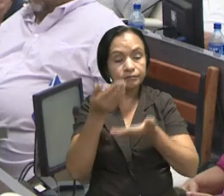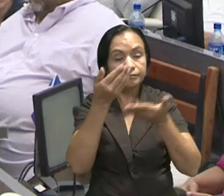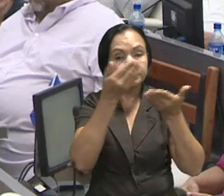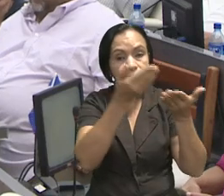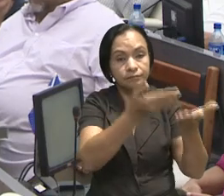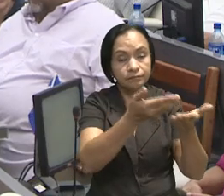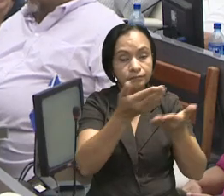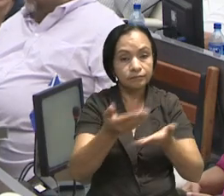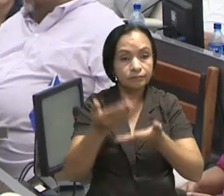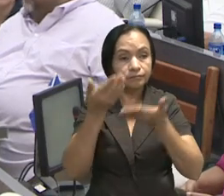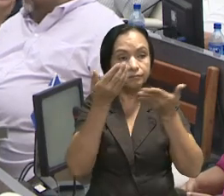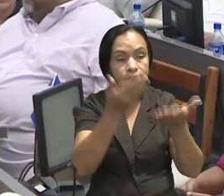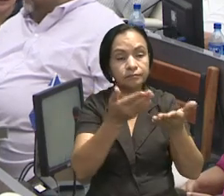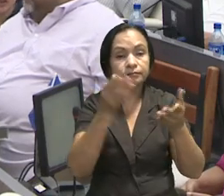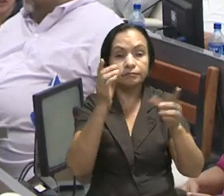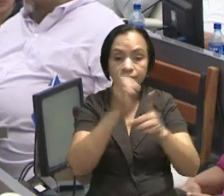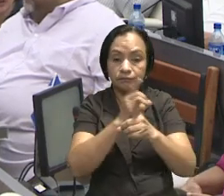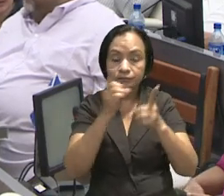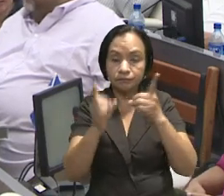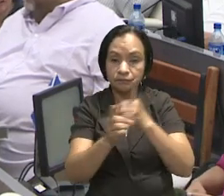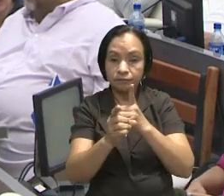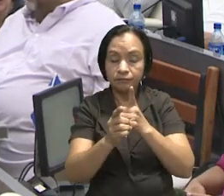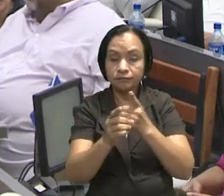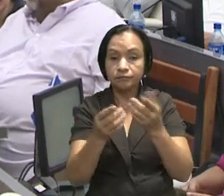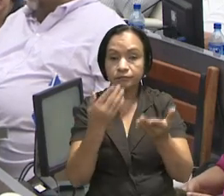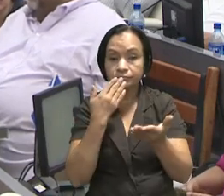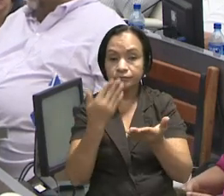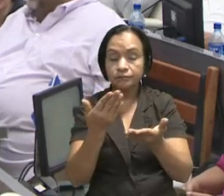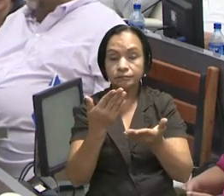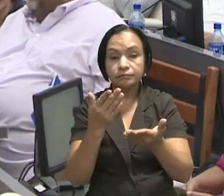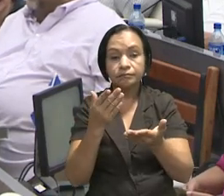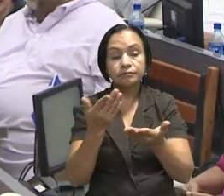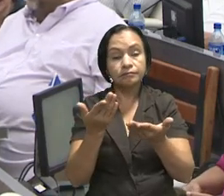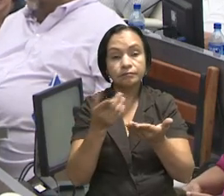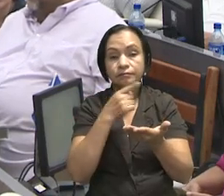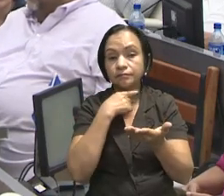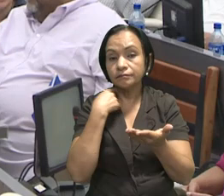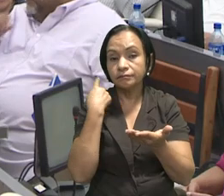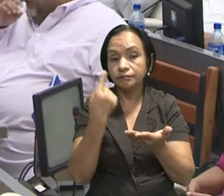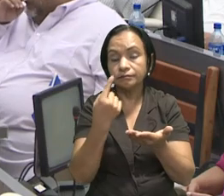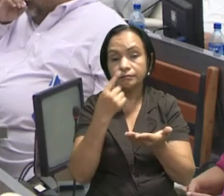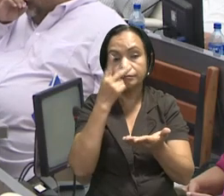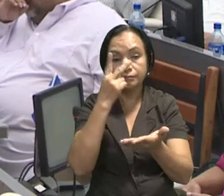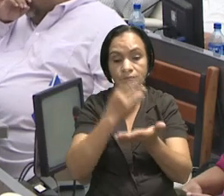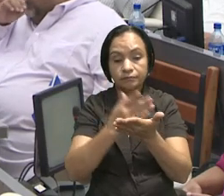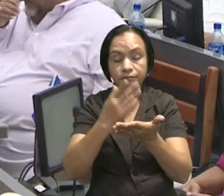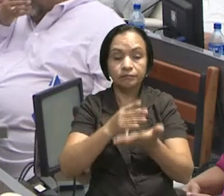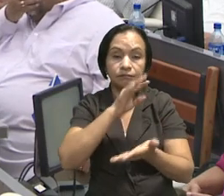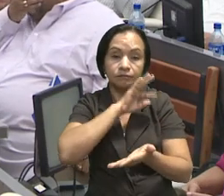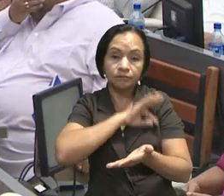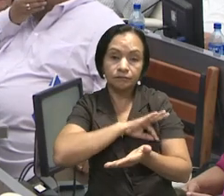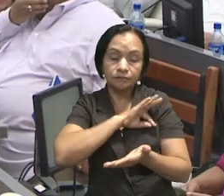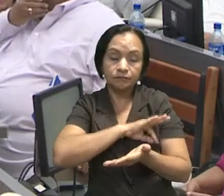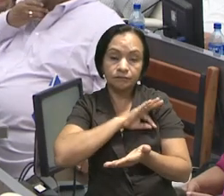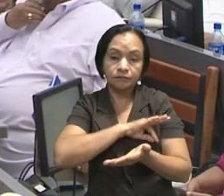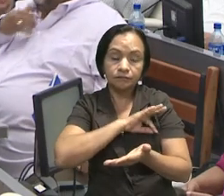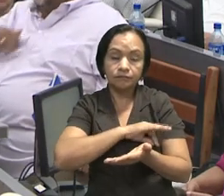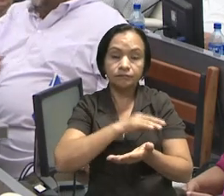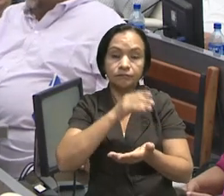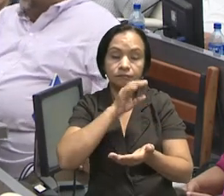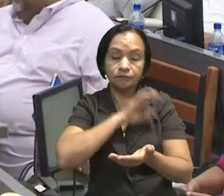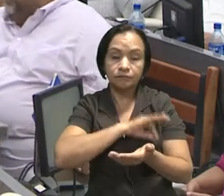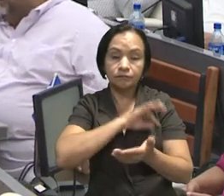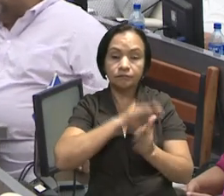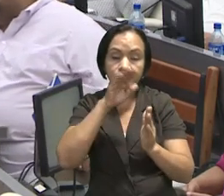otorgando, merecedores, lógicamente, ¿verdad?, un doble salario mínimo, que hoy por hoy el salario